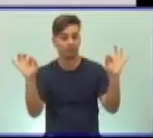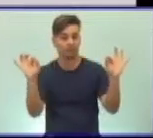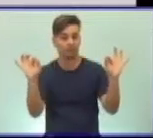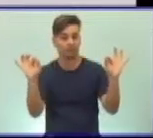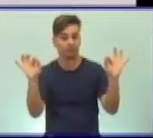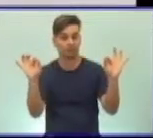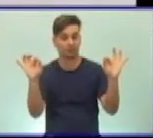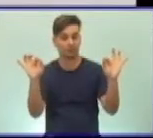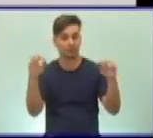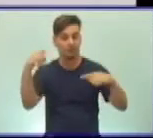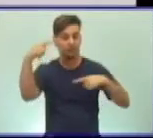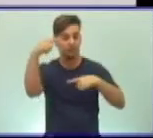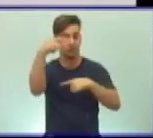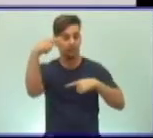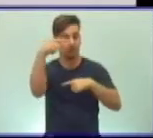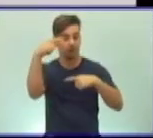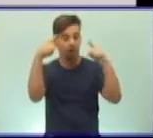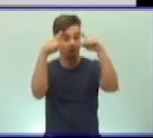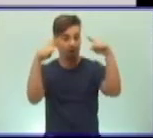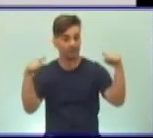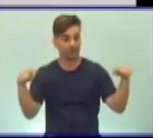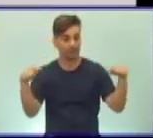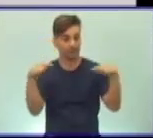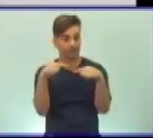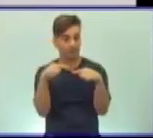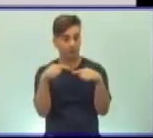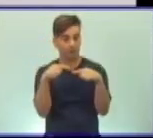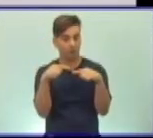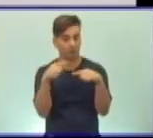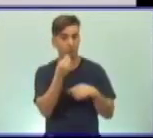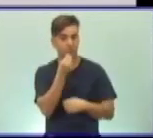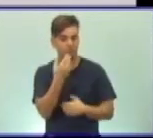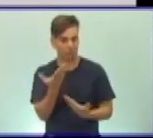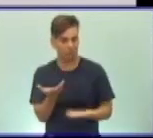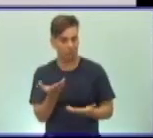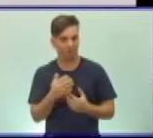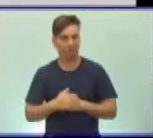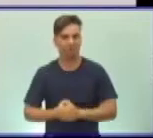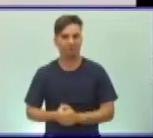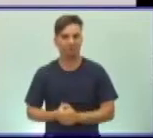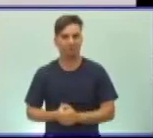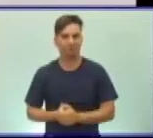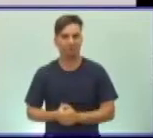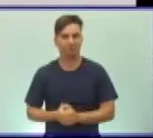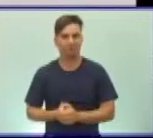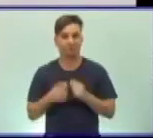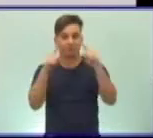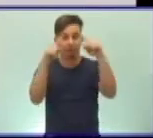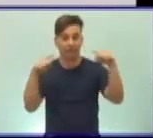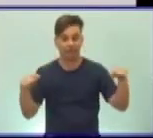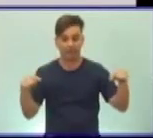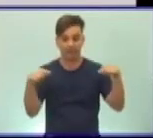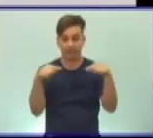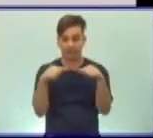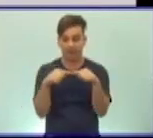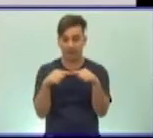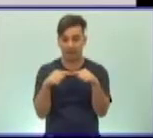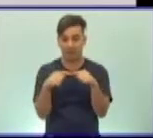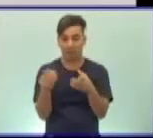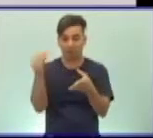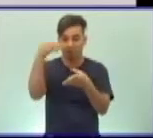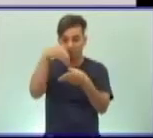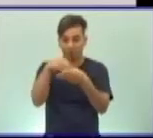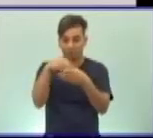lados del triángulo para entonces poder decir que el triángulo que se forma por esa recta